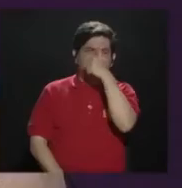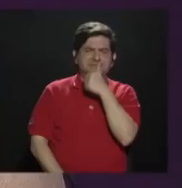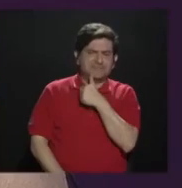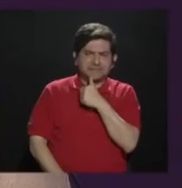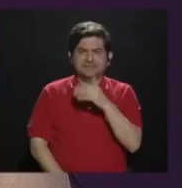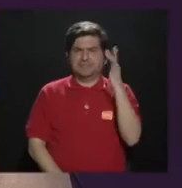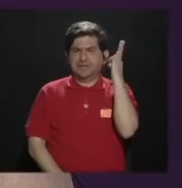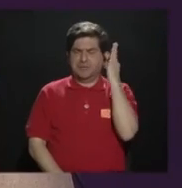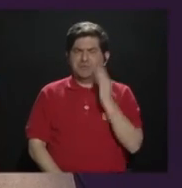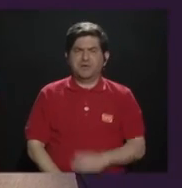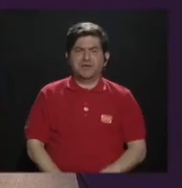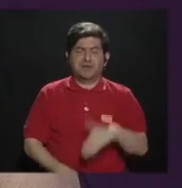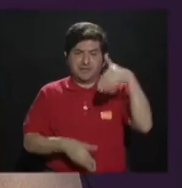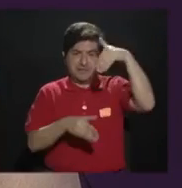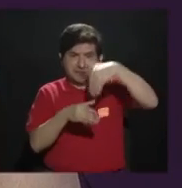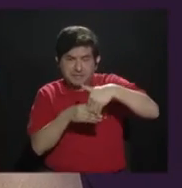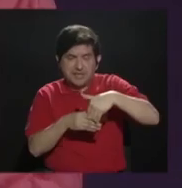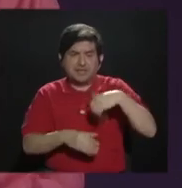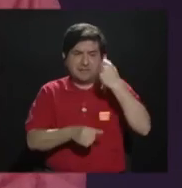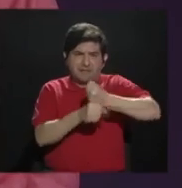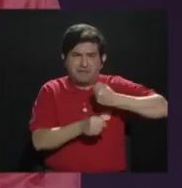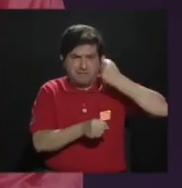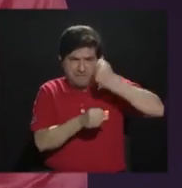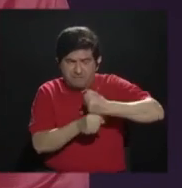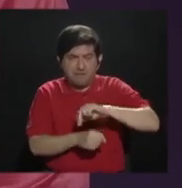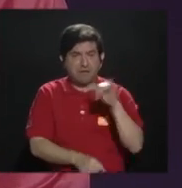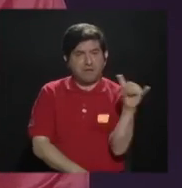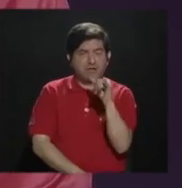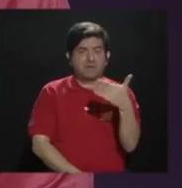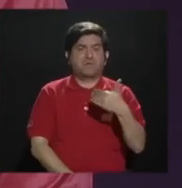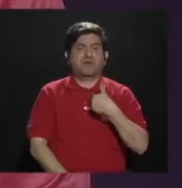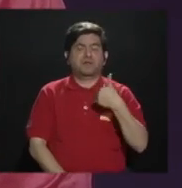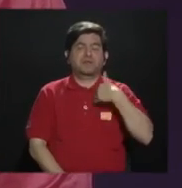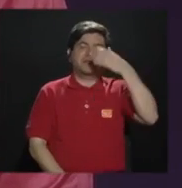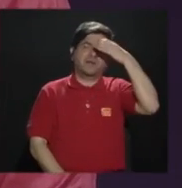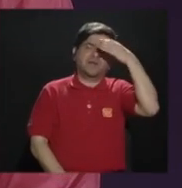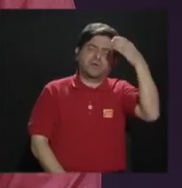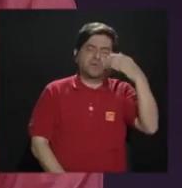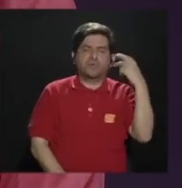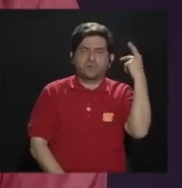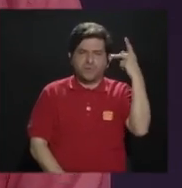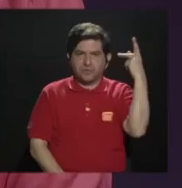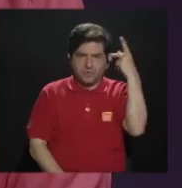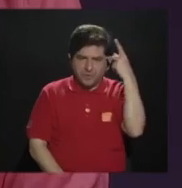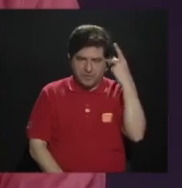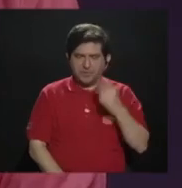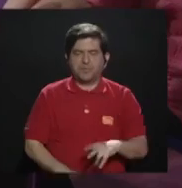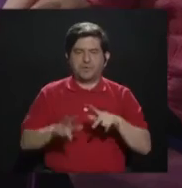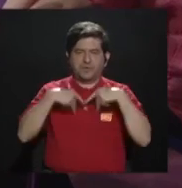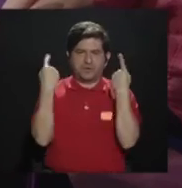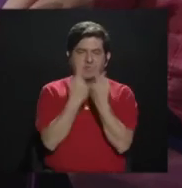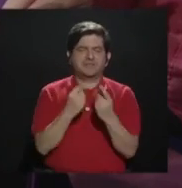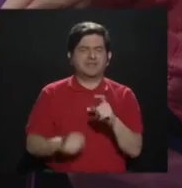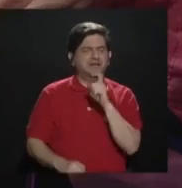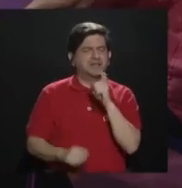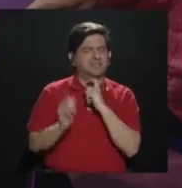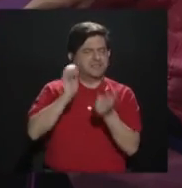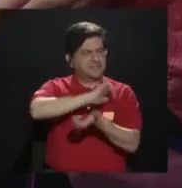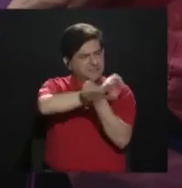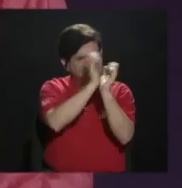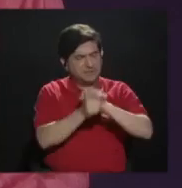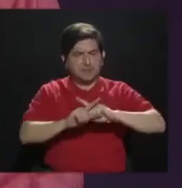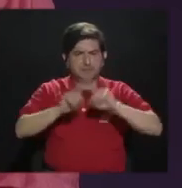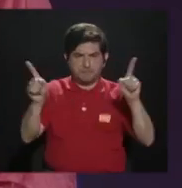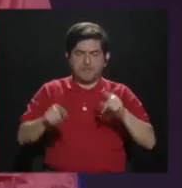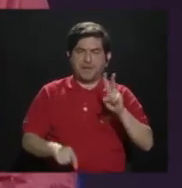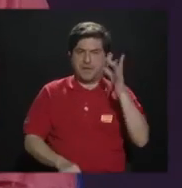las mujeres que se meten en estas tareas, y también tenemos la cultura política de los partidos muy difícil de transformar. Pero yo creo que